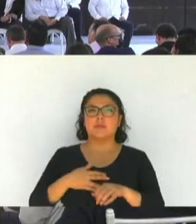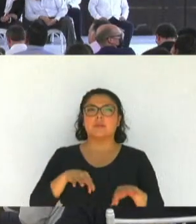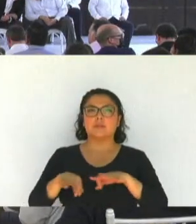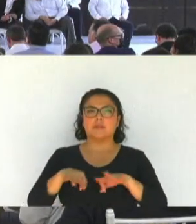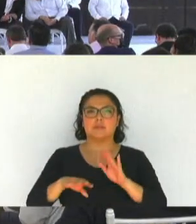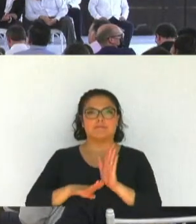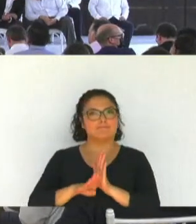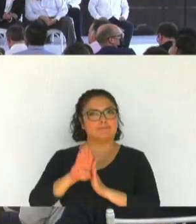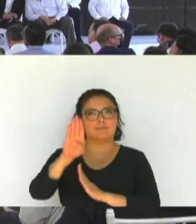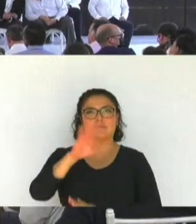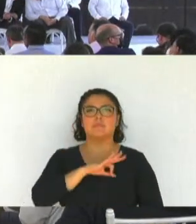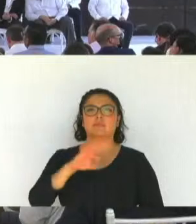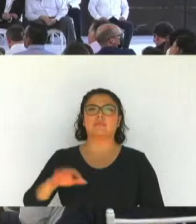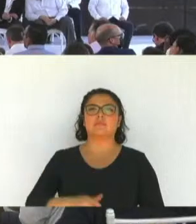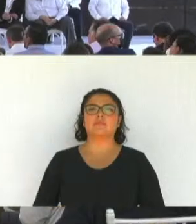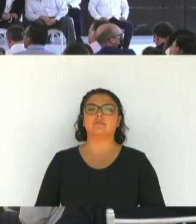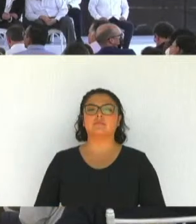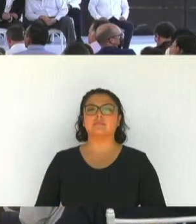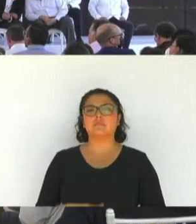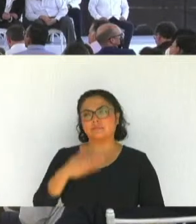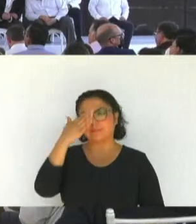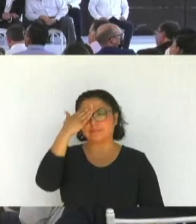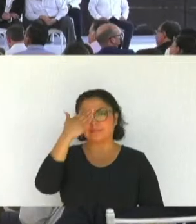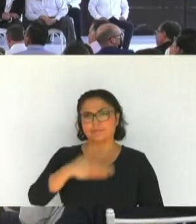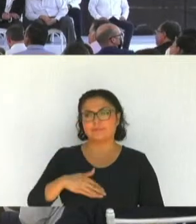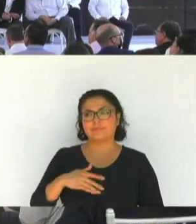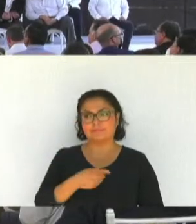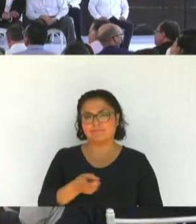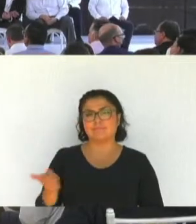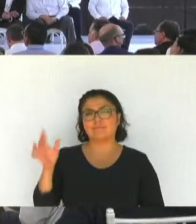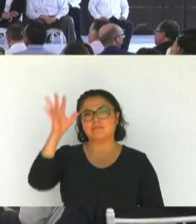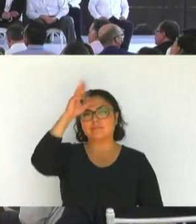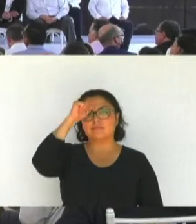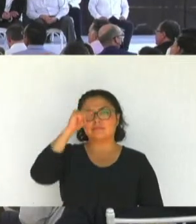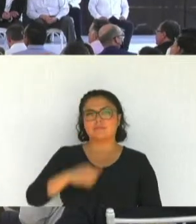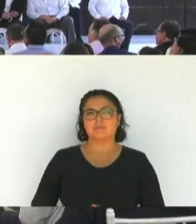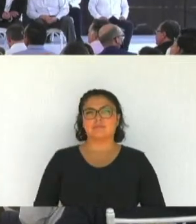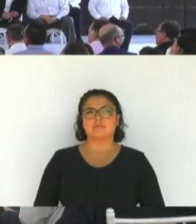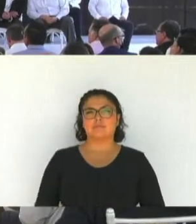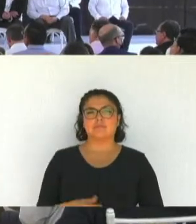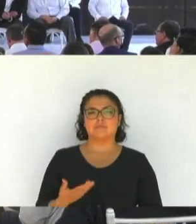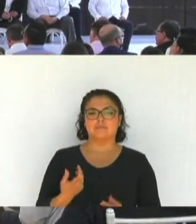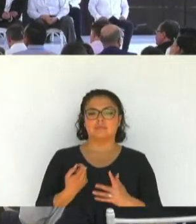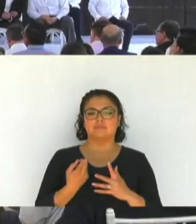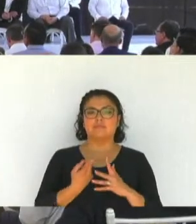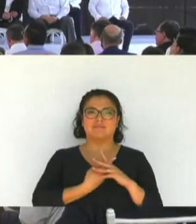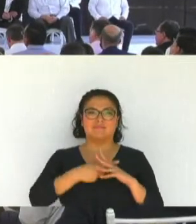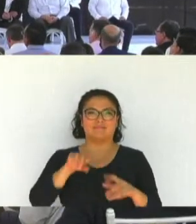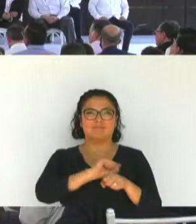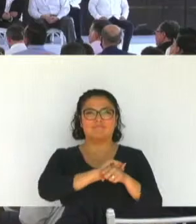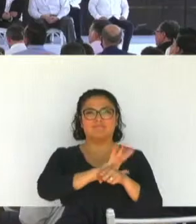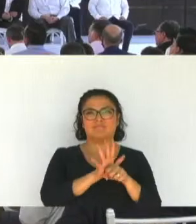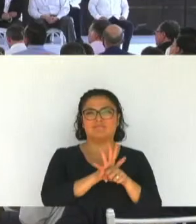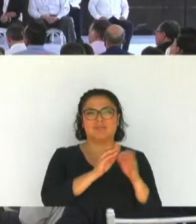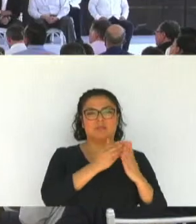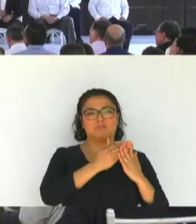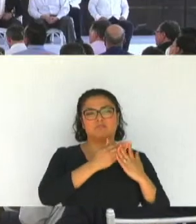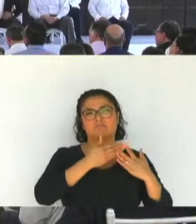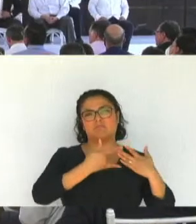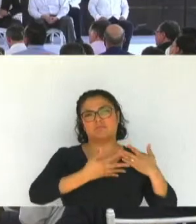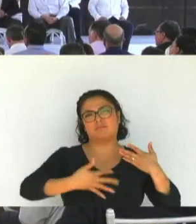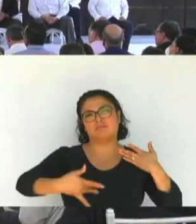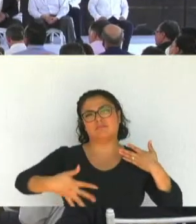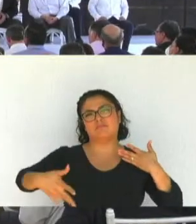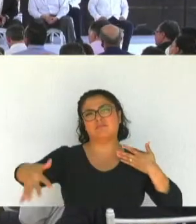último siglo. Como todos recordamos, una vez que se decretó la pandemia, vino el cierre total de las